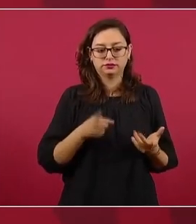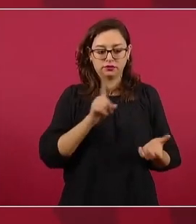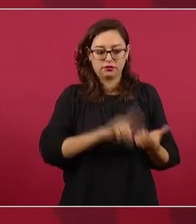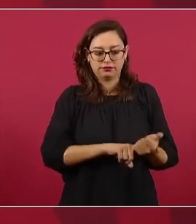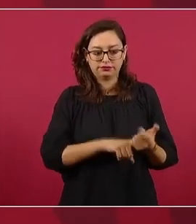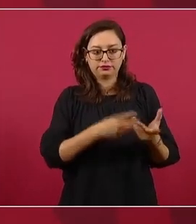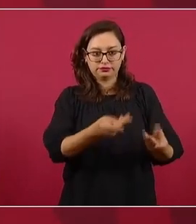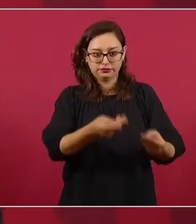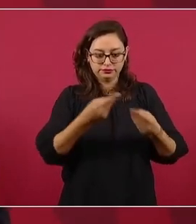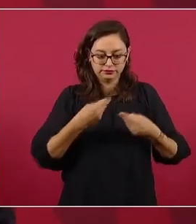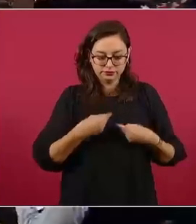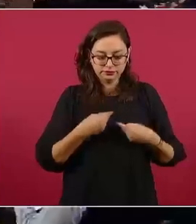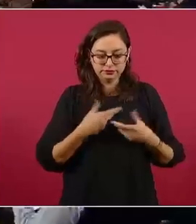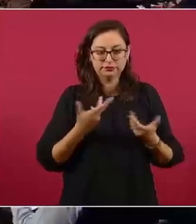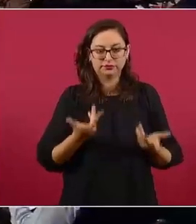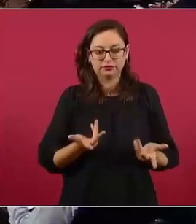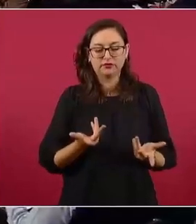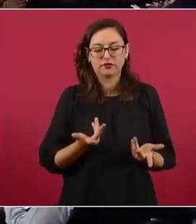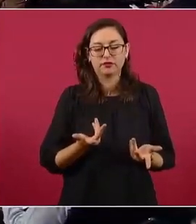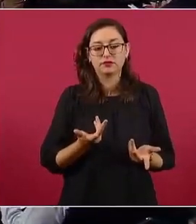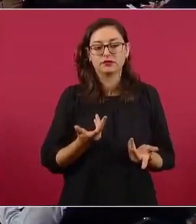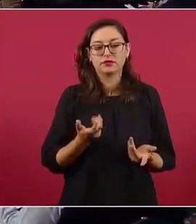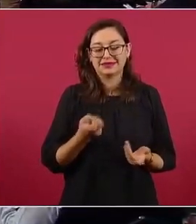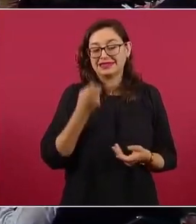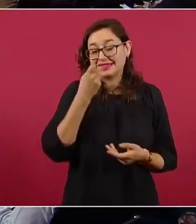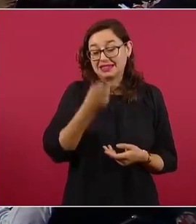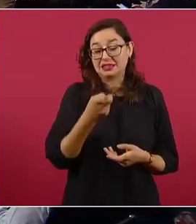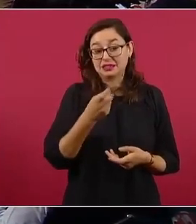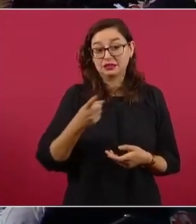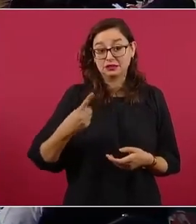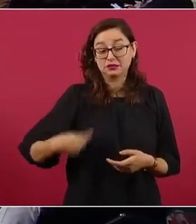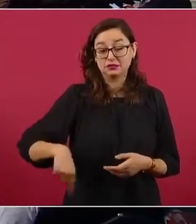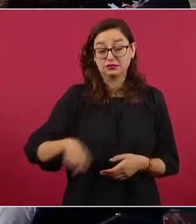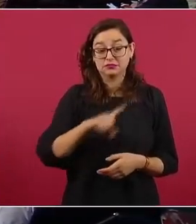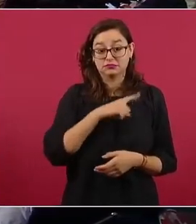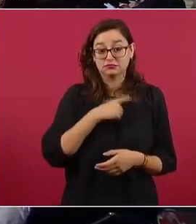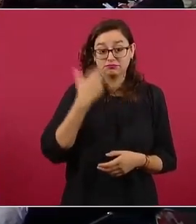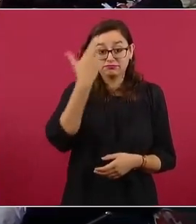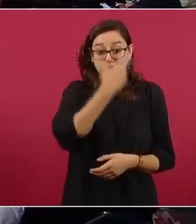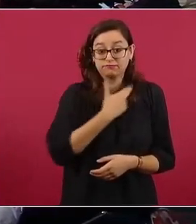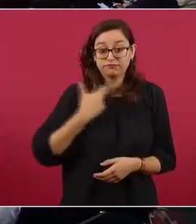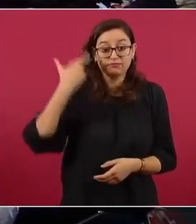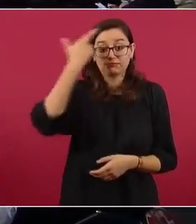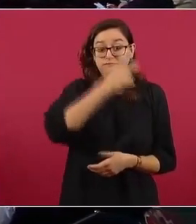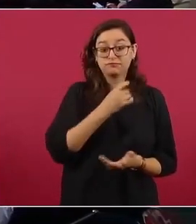nosotros recibimos. Es así como se opera, pero